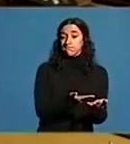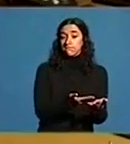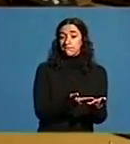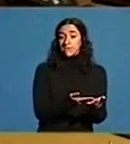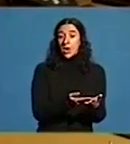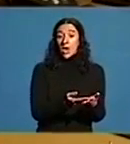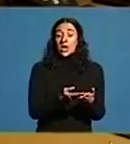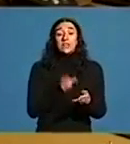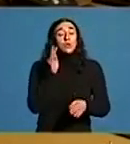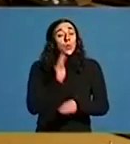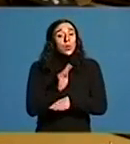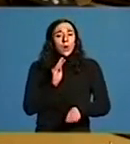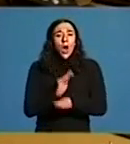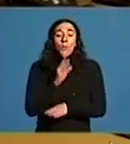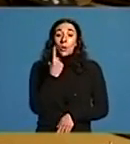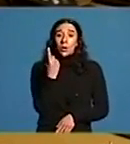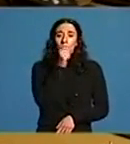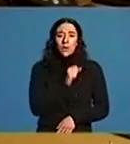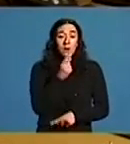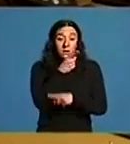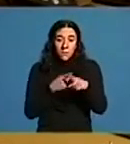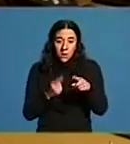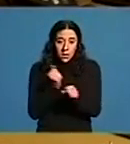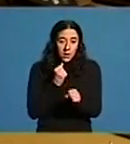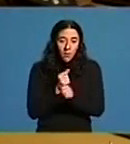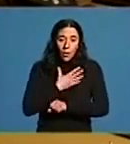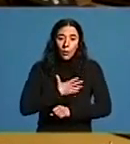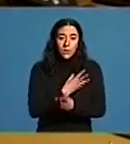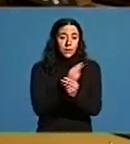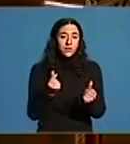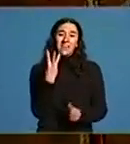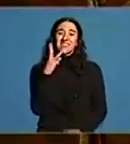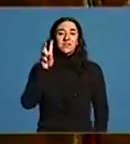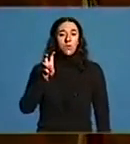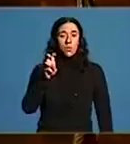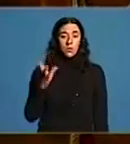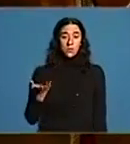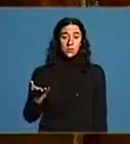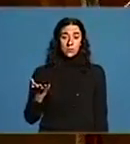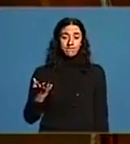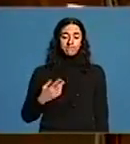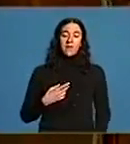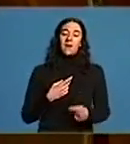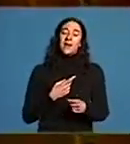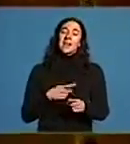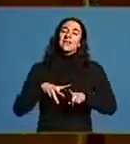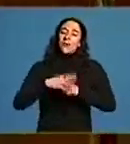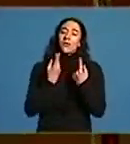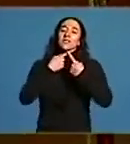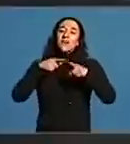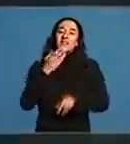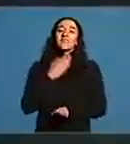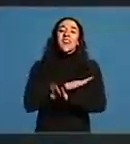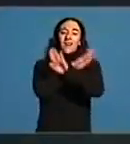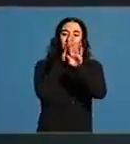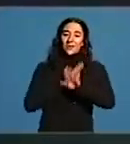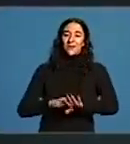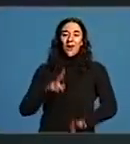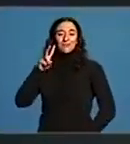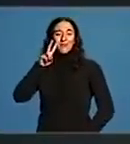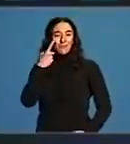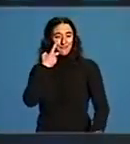esvaecerse en cuestión de segundos. Aquí tes traballo, ano e medio de traballo. Pero sí que é verdad que isto, unha vez que tengas outra peza feita, a